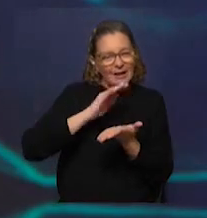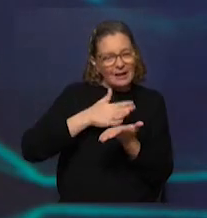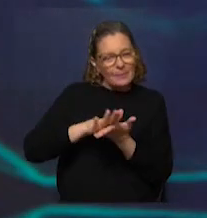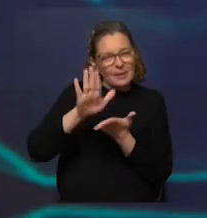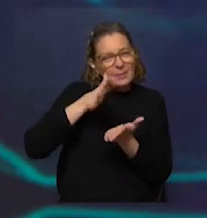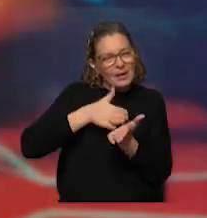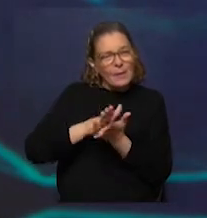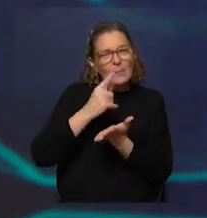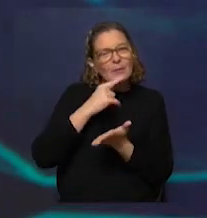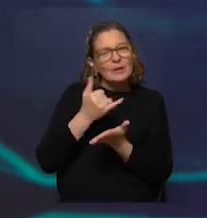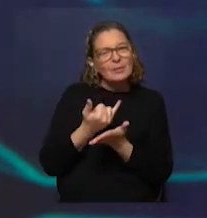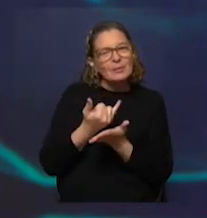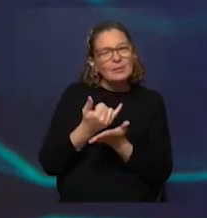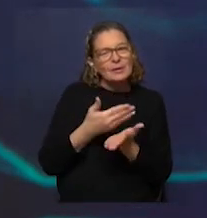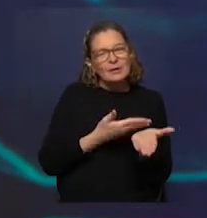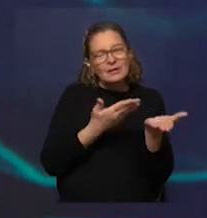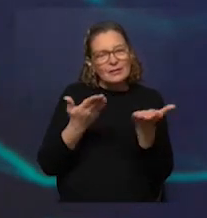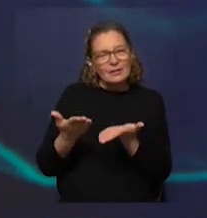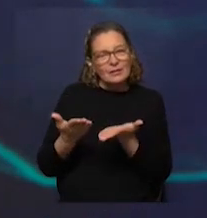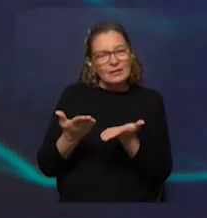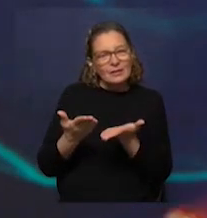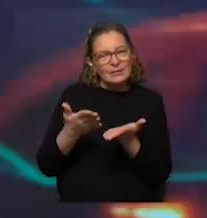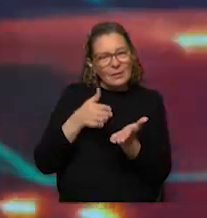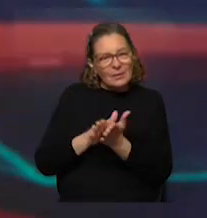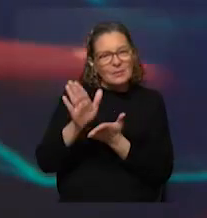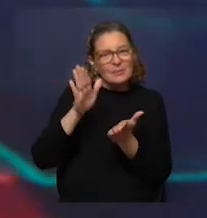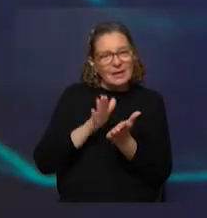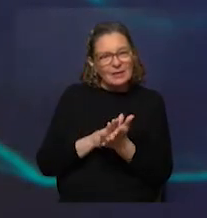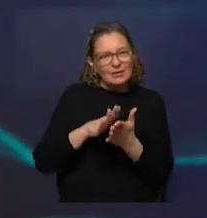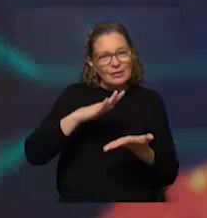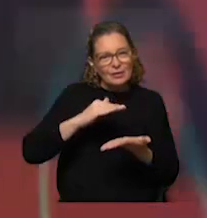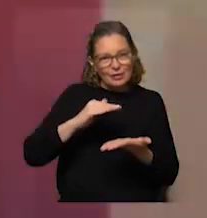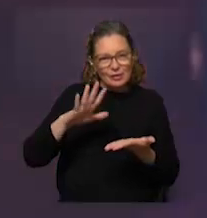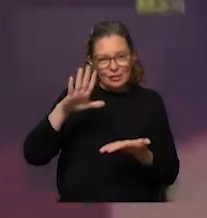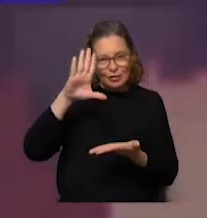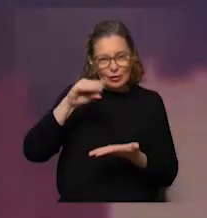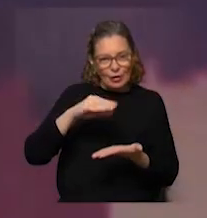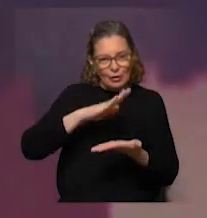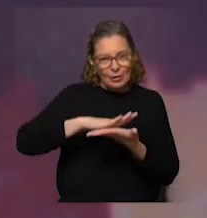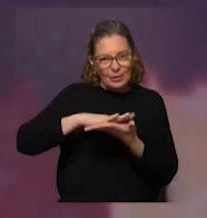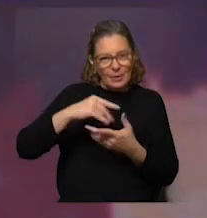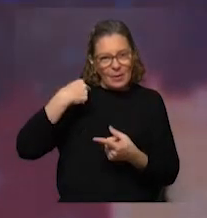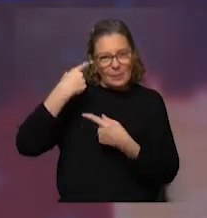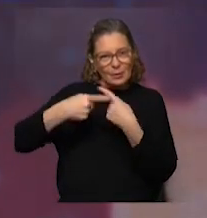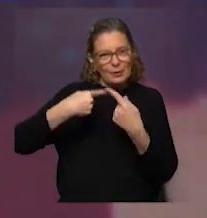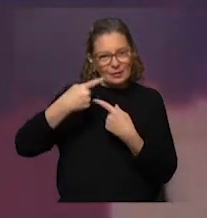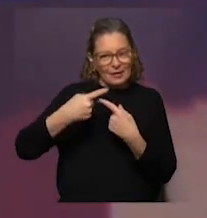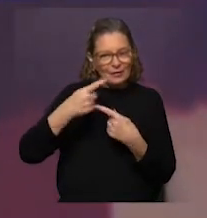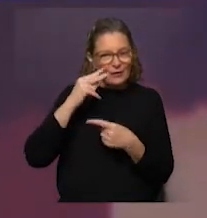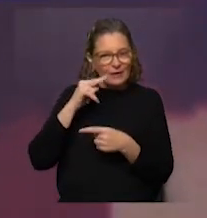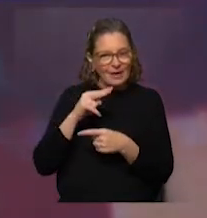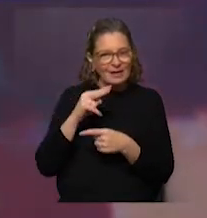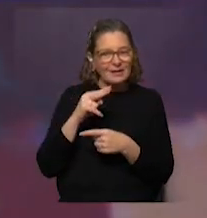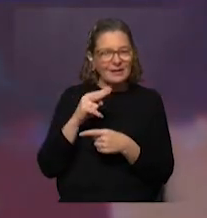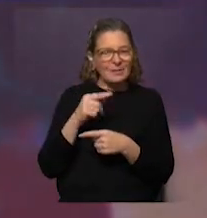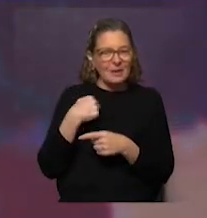que que me recibió mientras estaban imprimiendo las tapas y ya tenían todo armado o sea ver todo el proceso editorial también no para